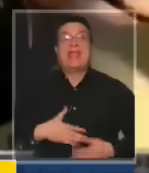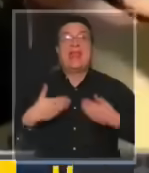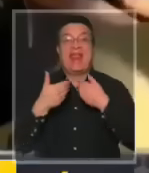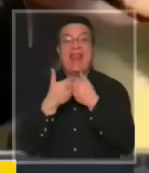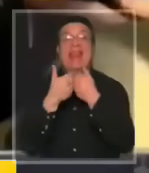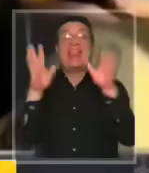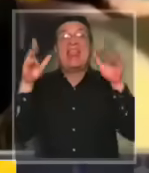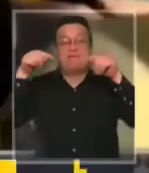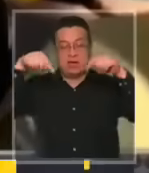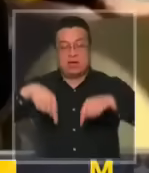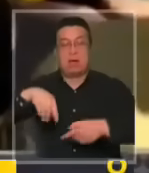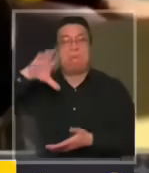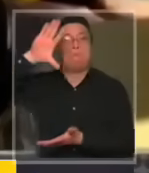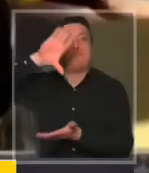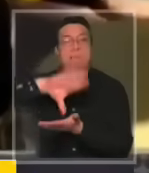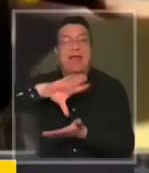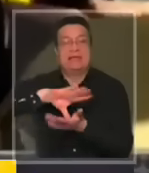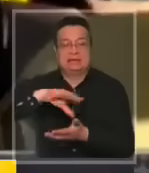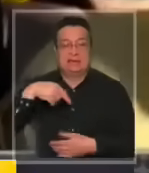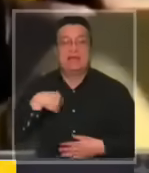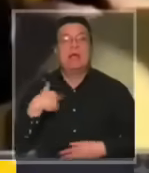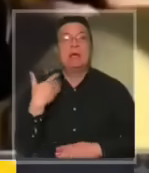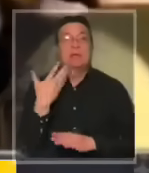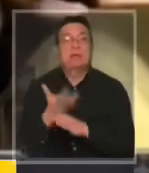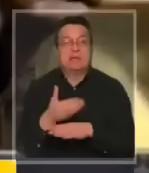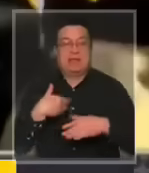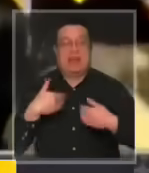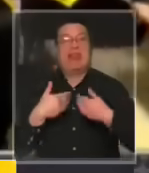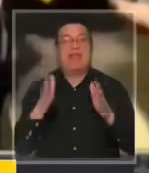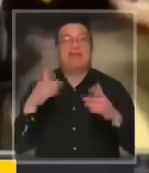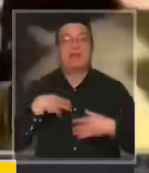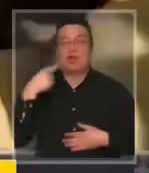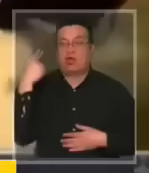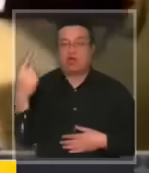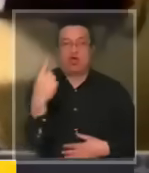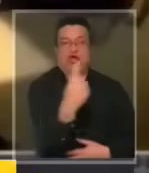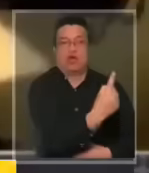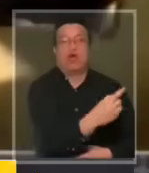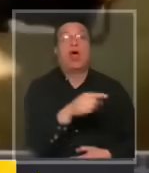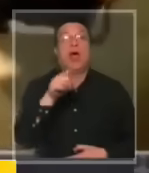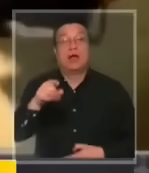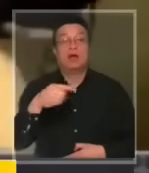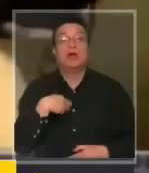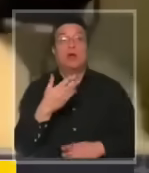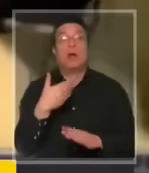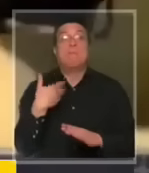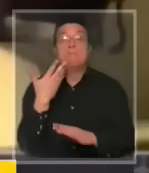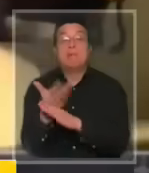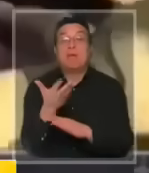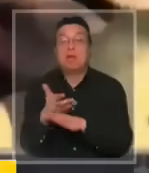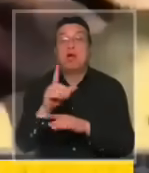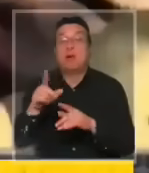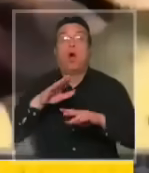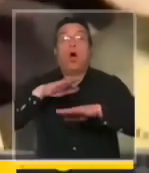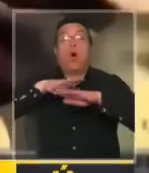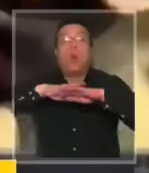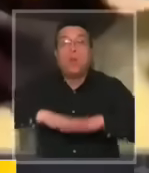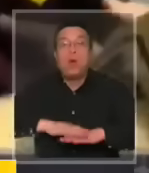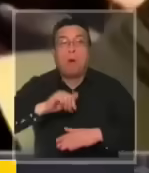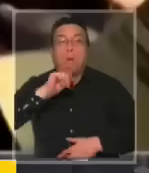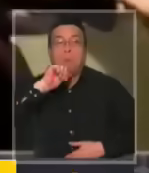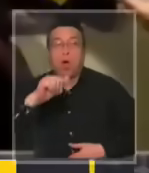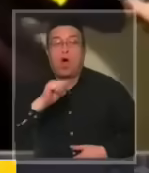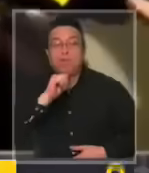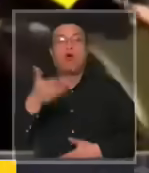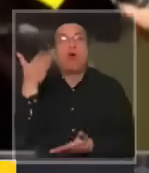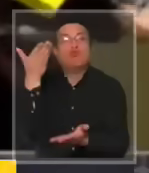país. Libertad para hacer lo que les da la gana. Utilizan a los humildes, a la gente pobre,